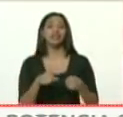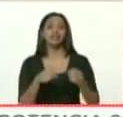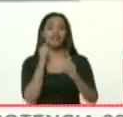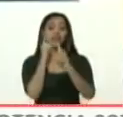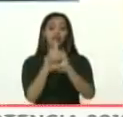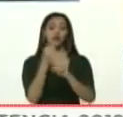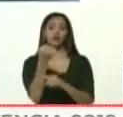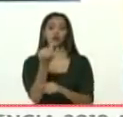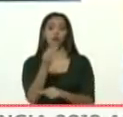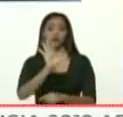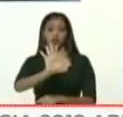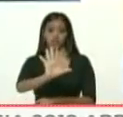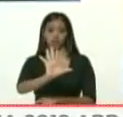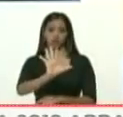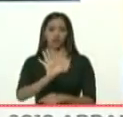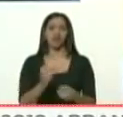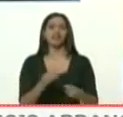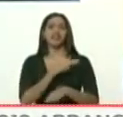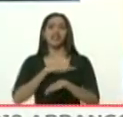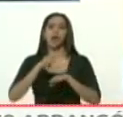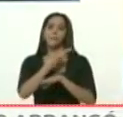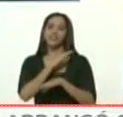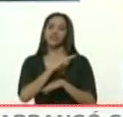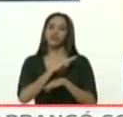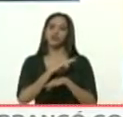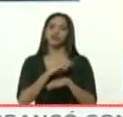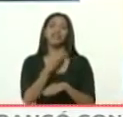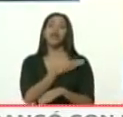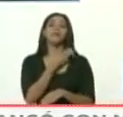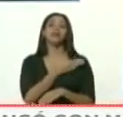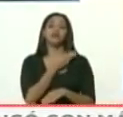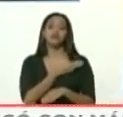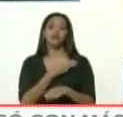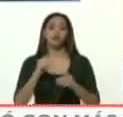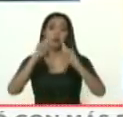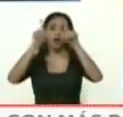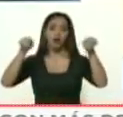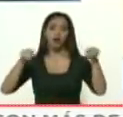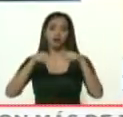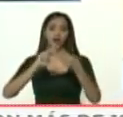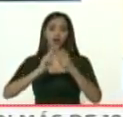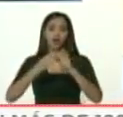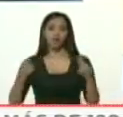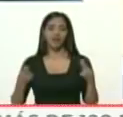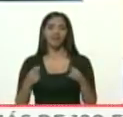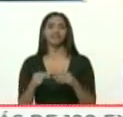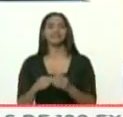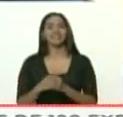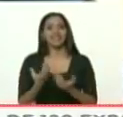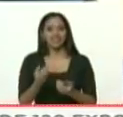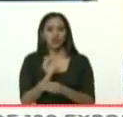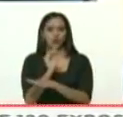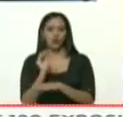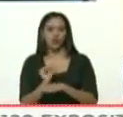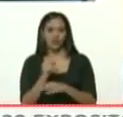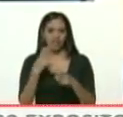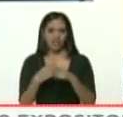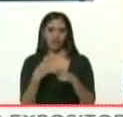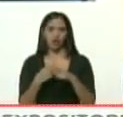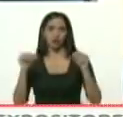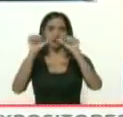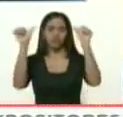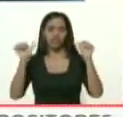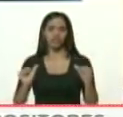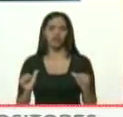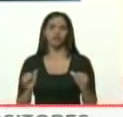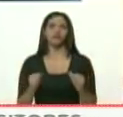5 de la gran misión Cuadrante de Paz, que lo hemos concebido así como un sistema de gestión de riesgo. El sistema de gestión de